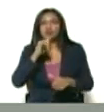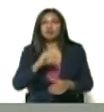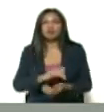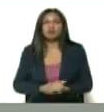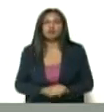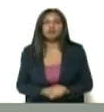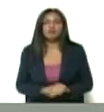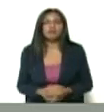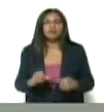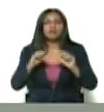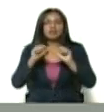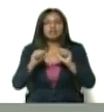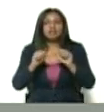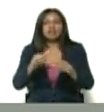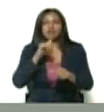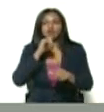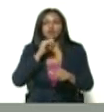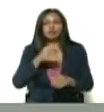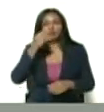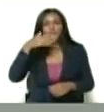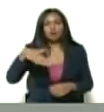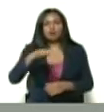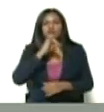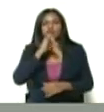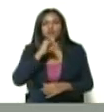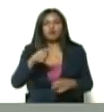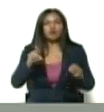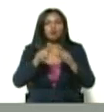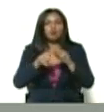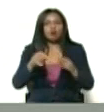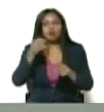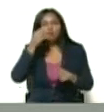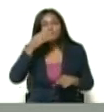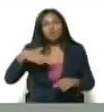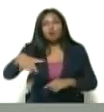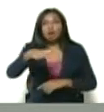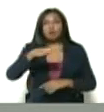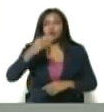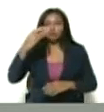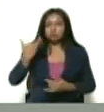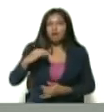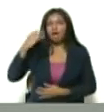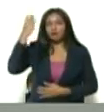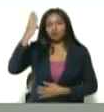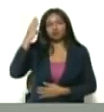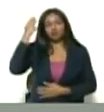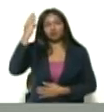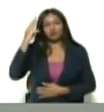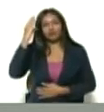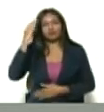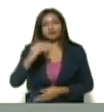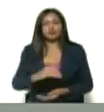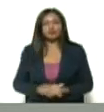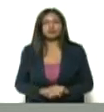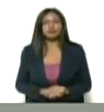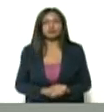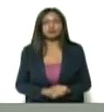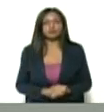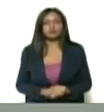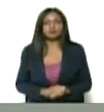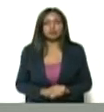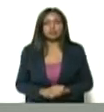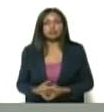a seguir informando al pueblo. Un pueblo informado es un pueblo que tiene conciencia de